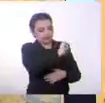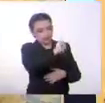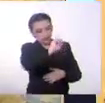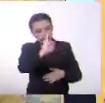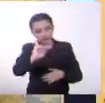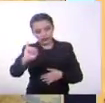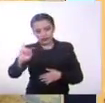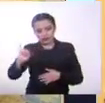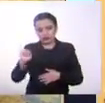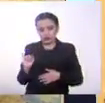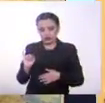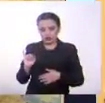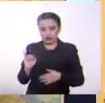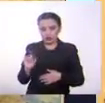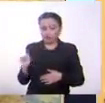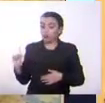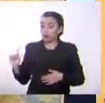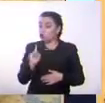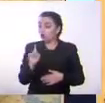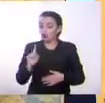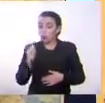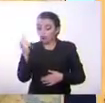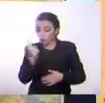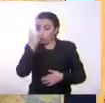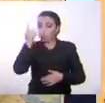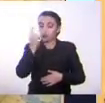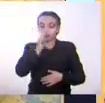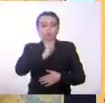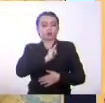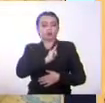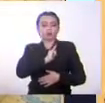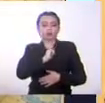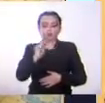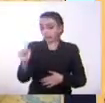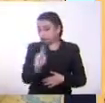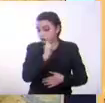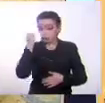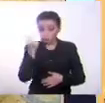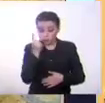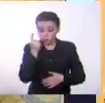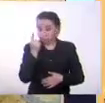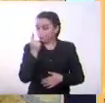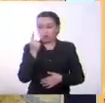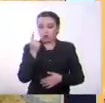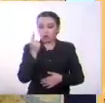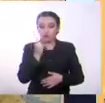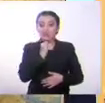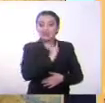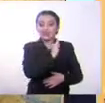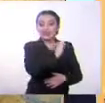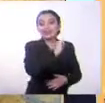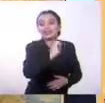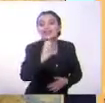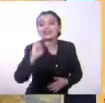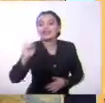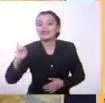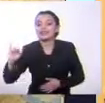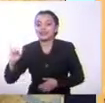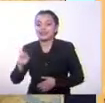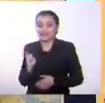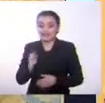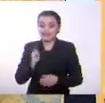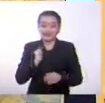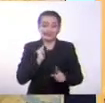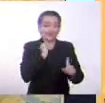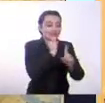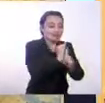lo había dicho, obedece a los diferentes espacios en los cuales las personas interactúan, se relacionan